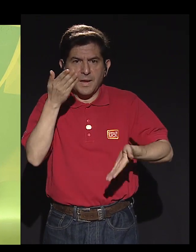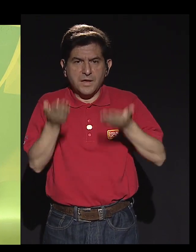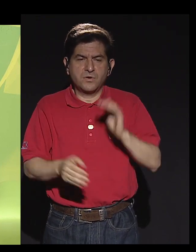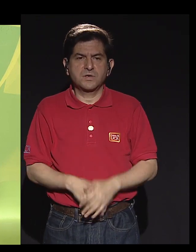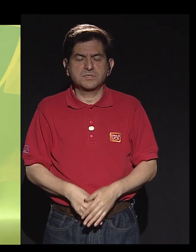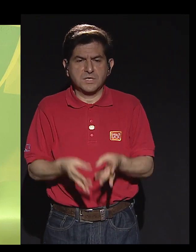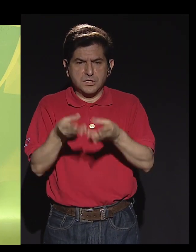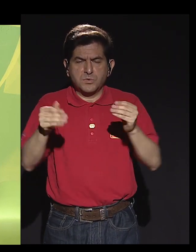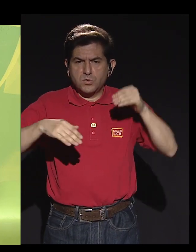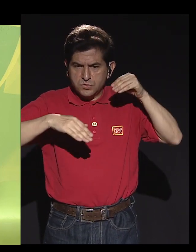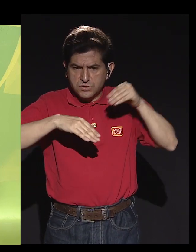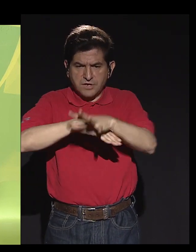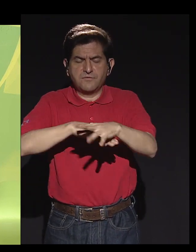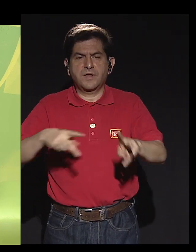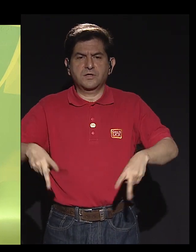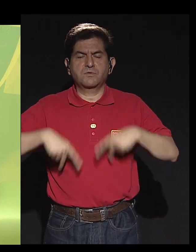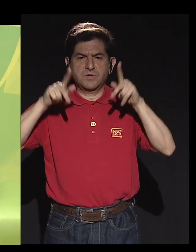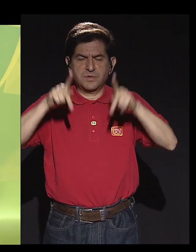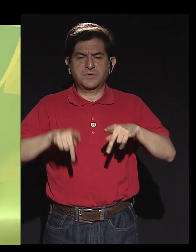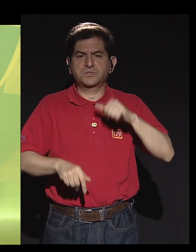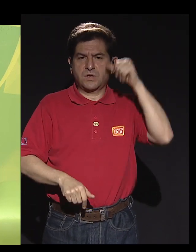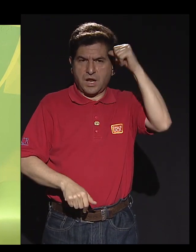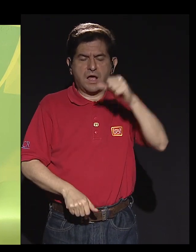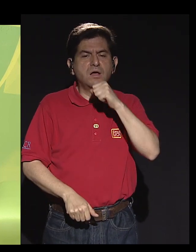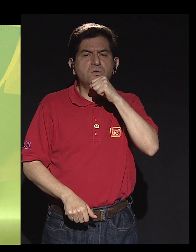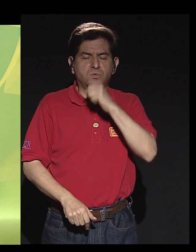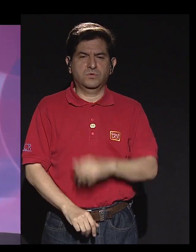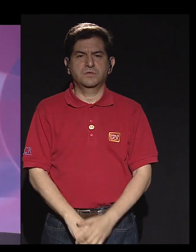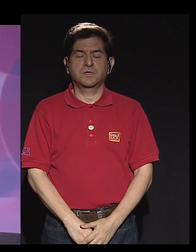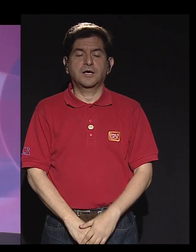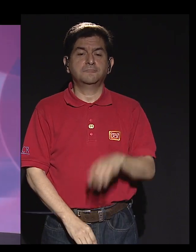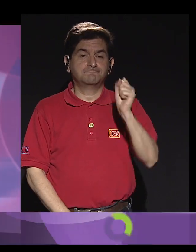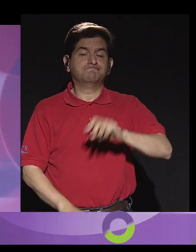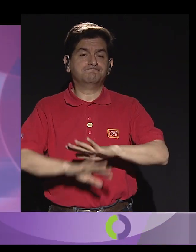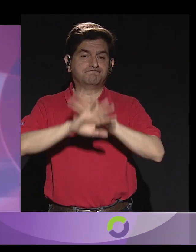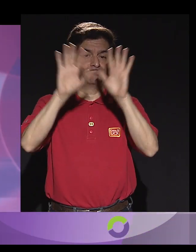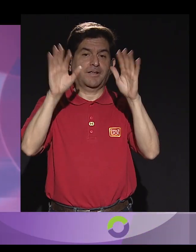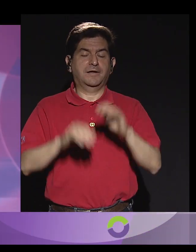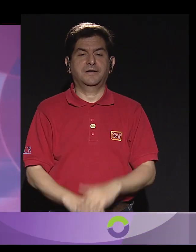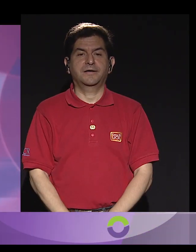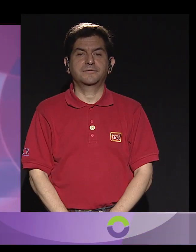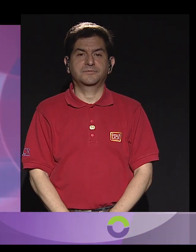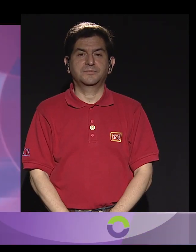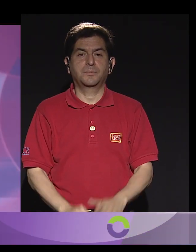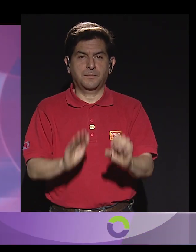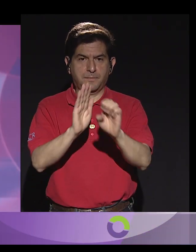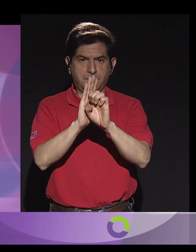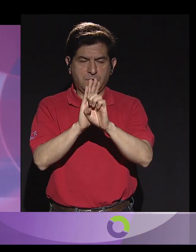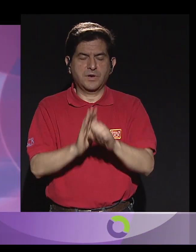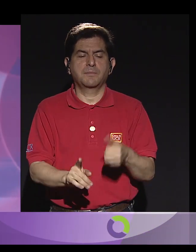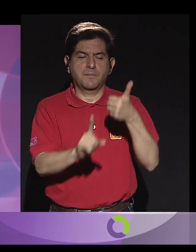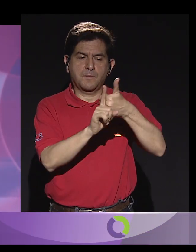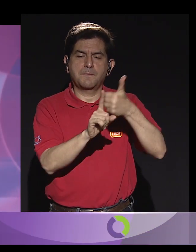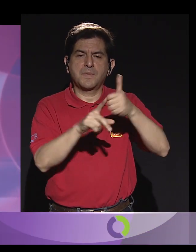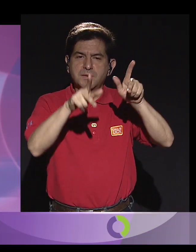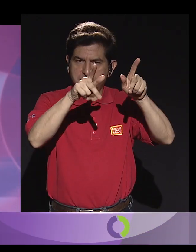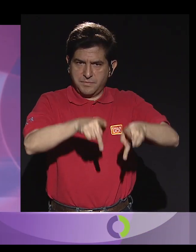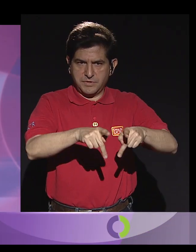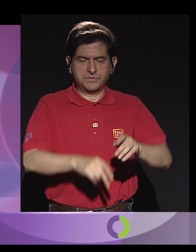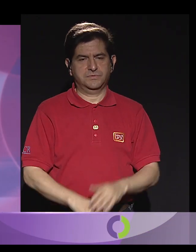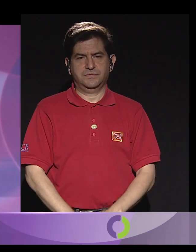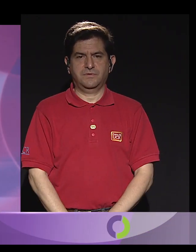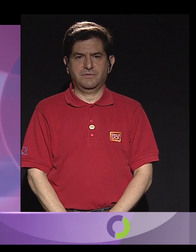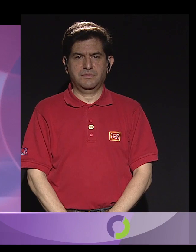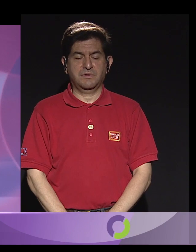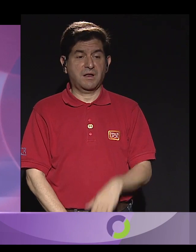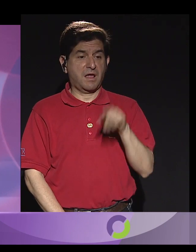van generando repercusión en la vida de la persona adulta mayor? Claro, en ese sentido, por ejemplo, desde la misma persona,